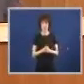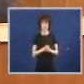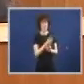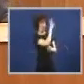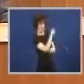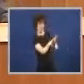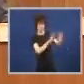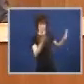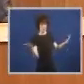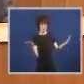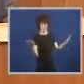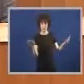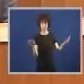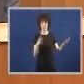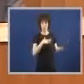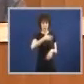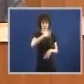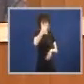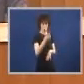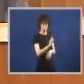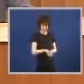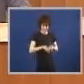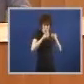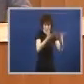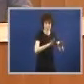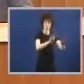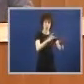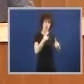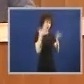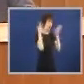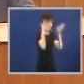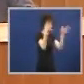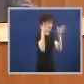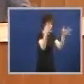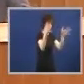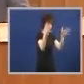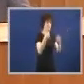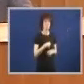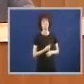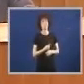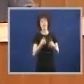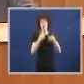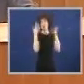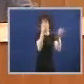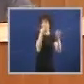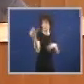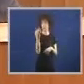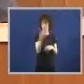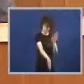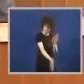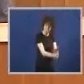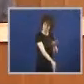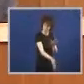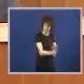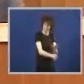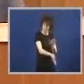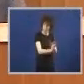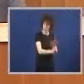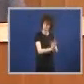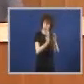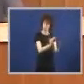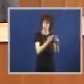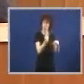minutos. Non sei que era o que lles diremos, pero vamos a facer unha recomendación. Recomendámosles que perseveren nesa política expansiva.